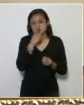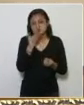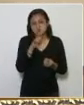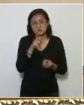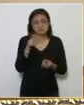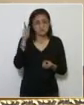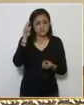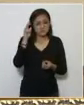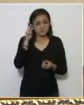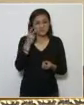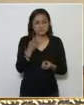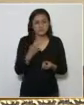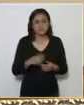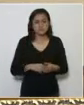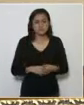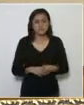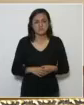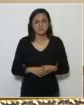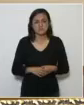esos audios.